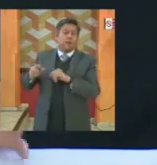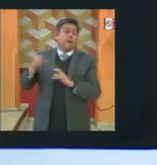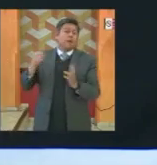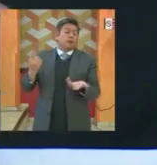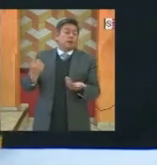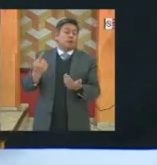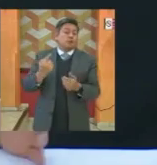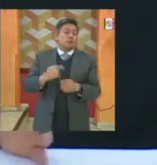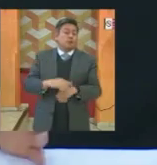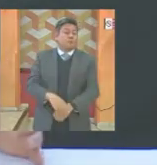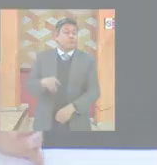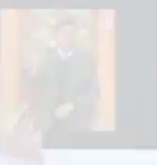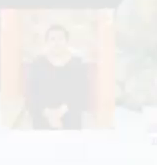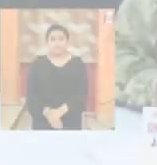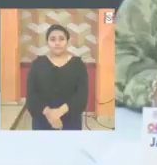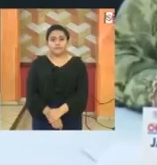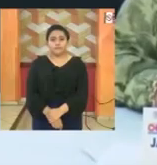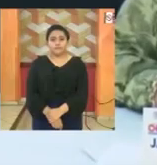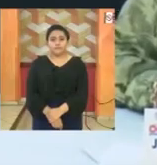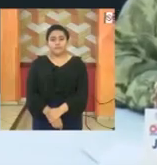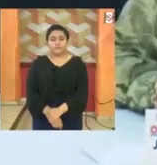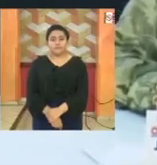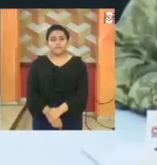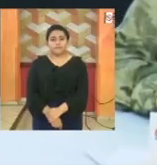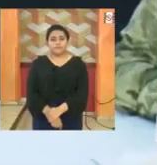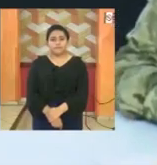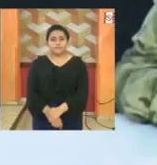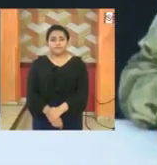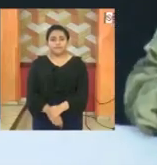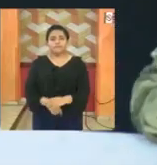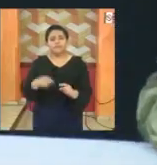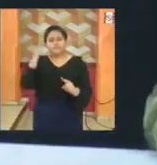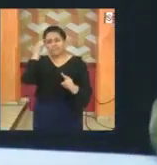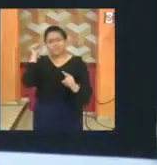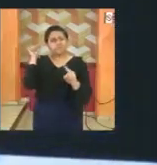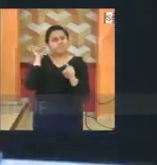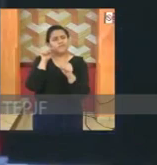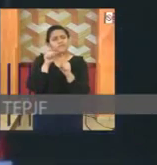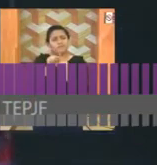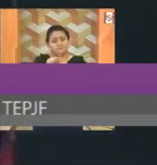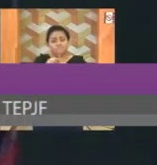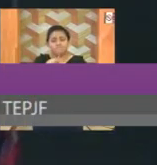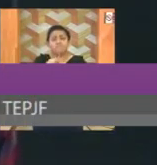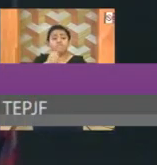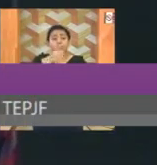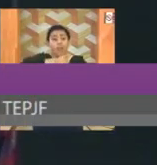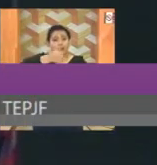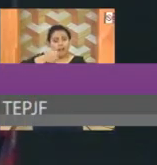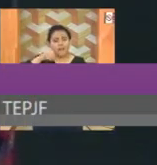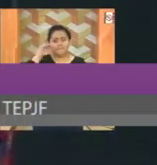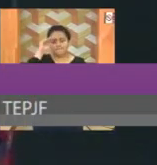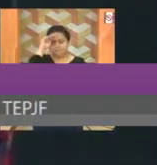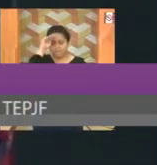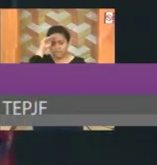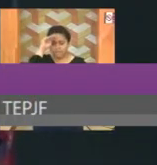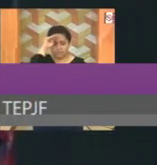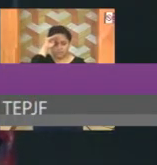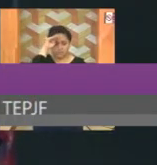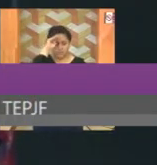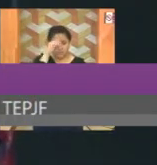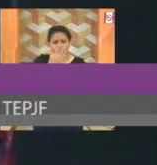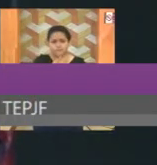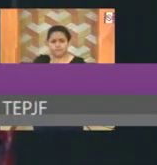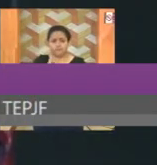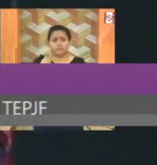inclusión de este sector de la población. El objetivo de este foro es reflexionar y analizar las condiciones en que las personas en condición